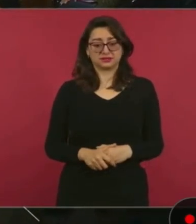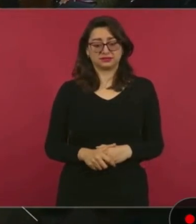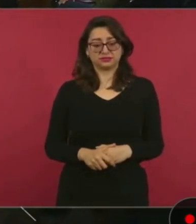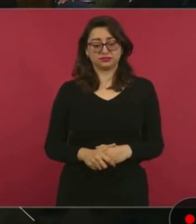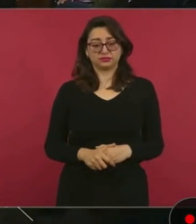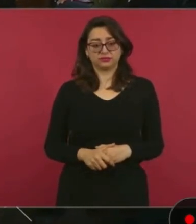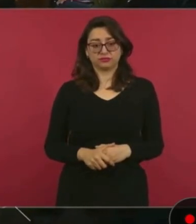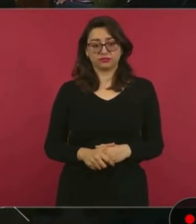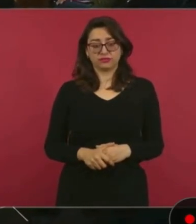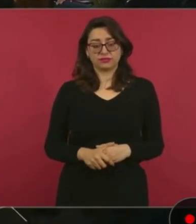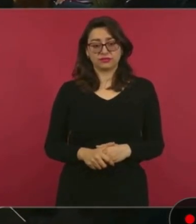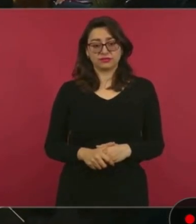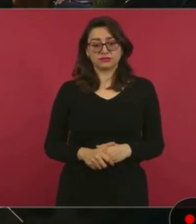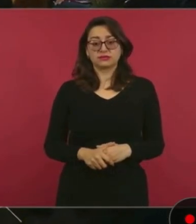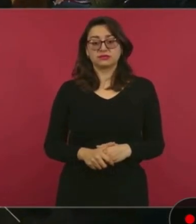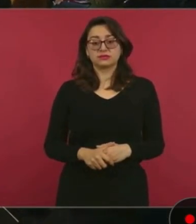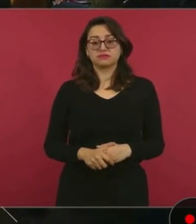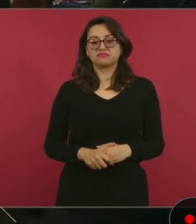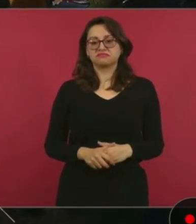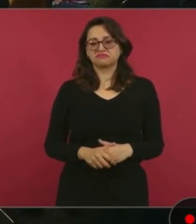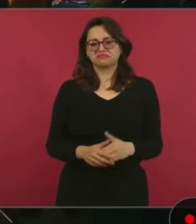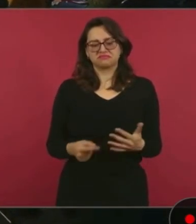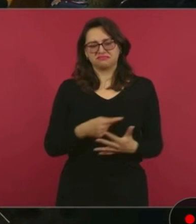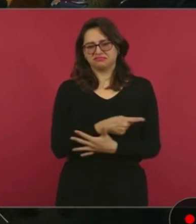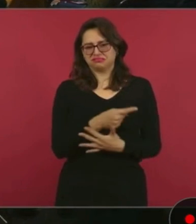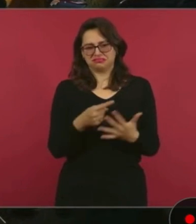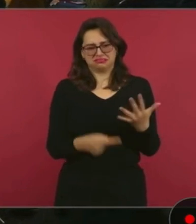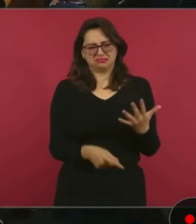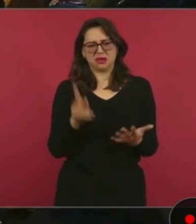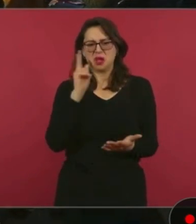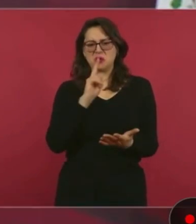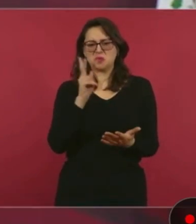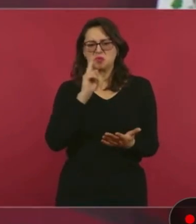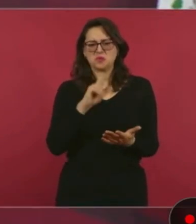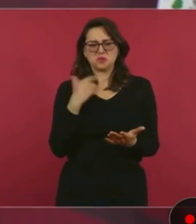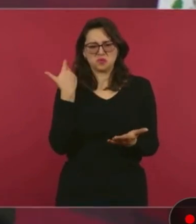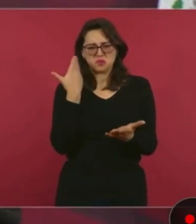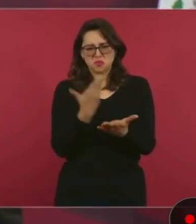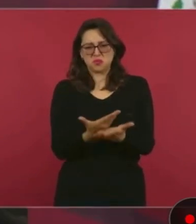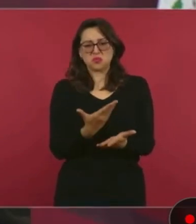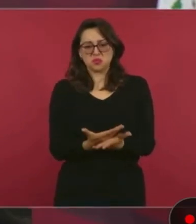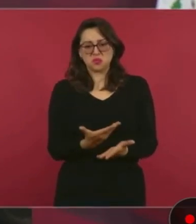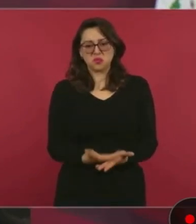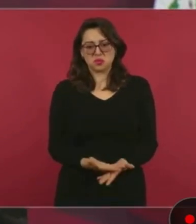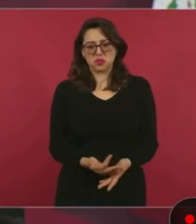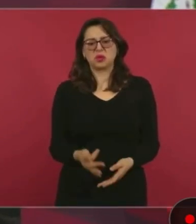Y hay muchísimos elementos. He venido diciendo